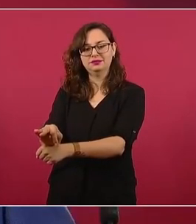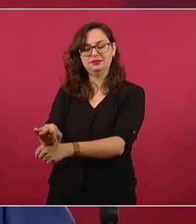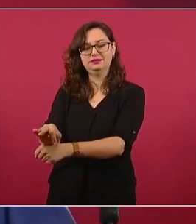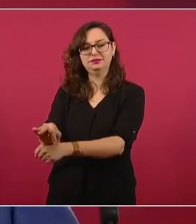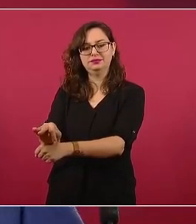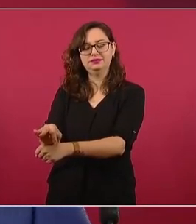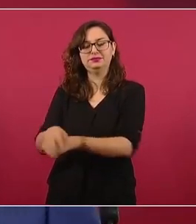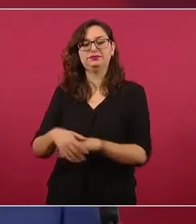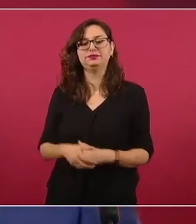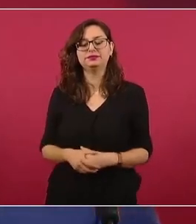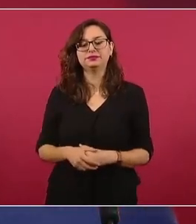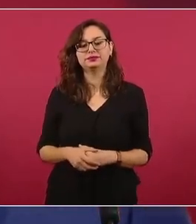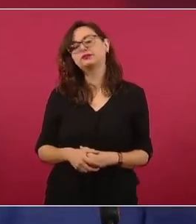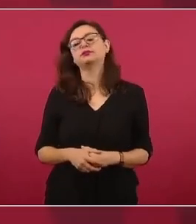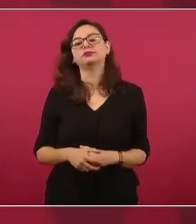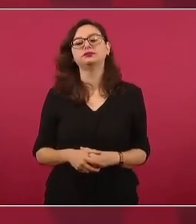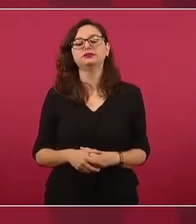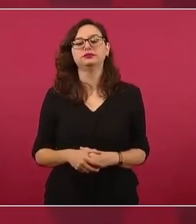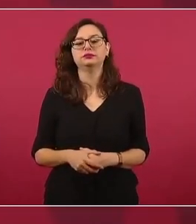Pero